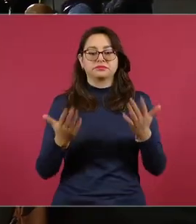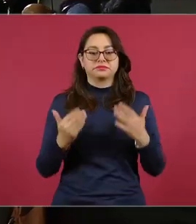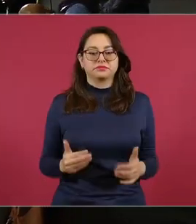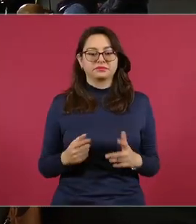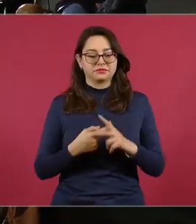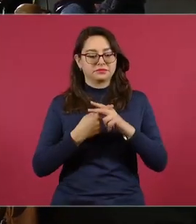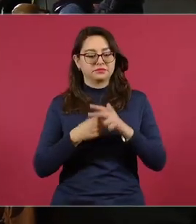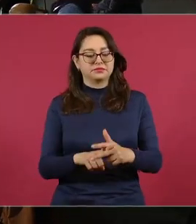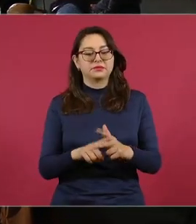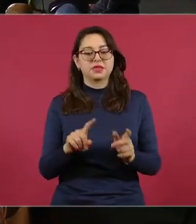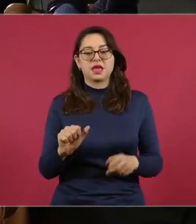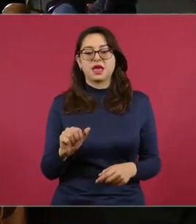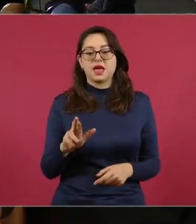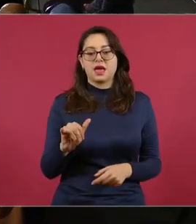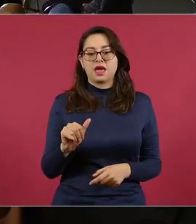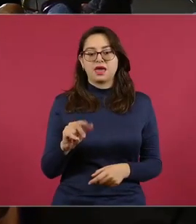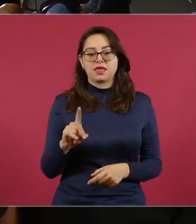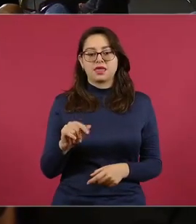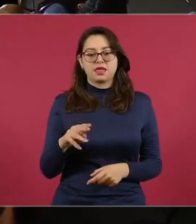La primera.